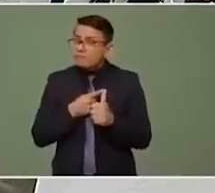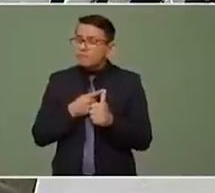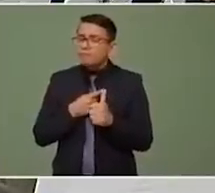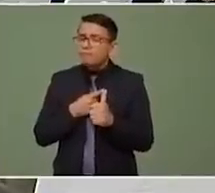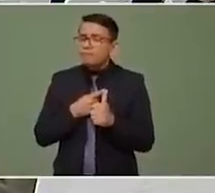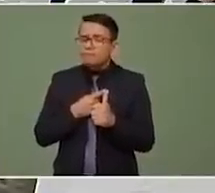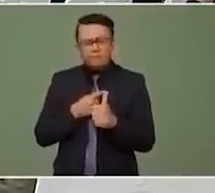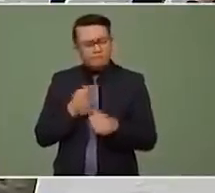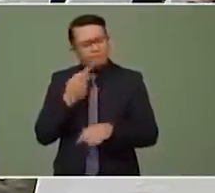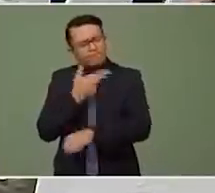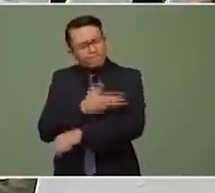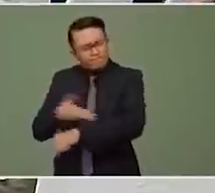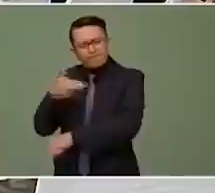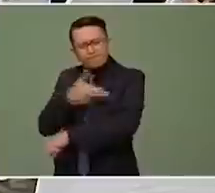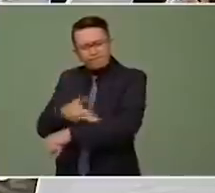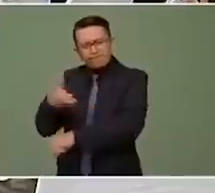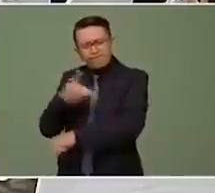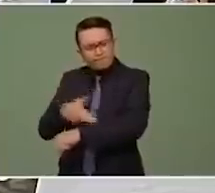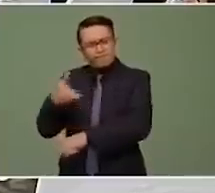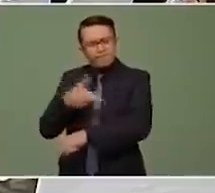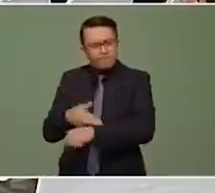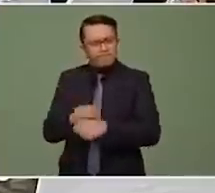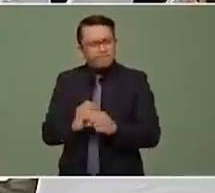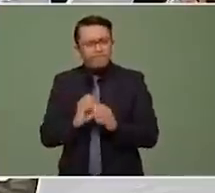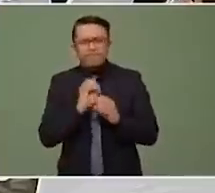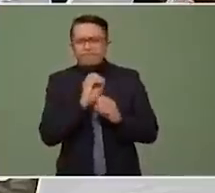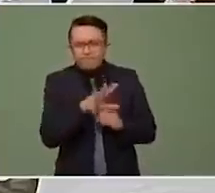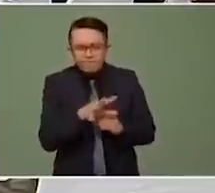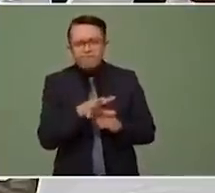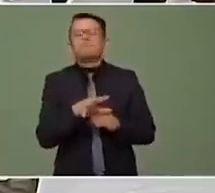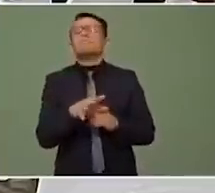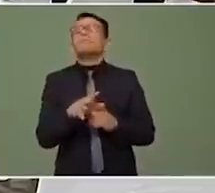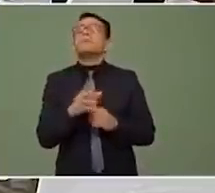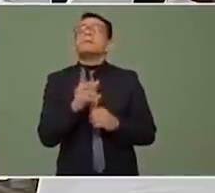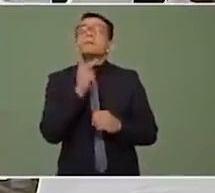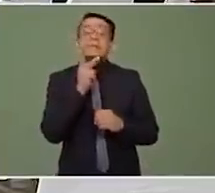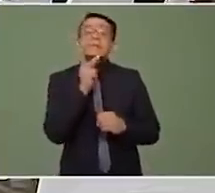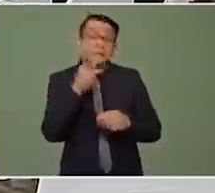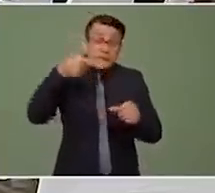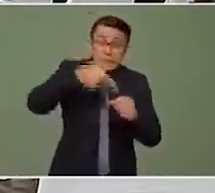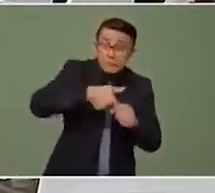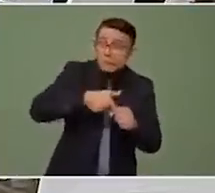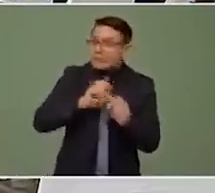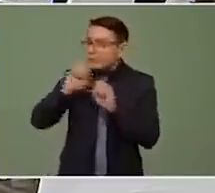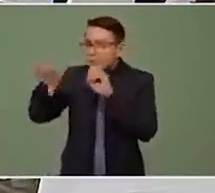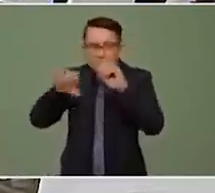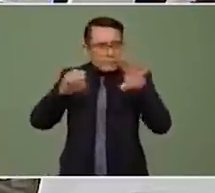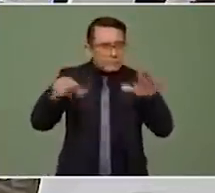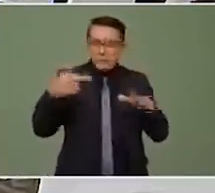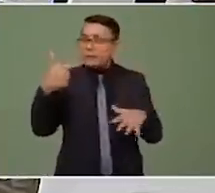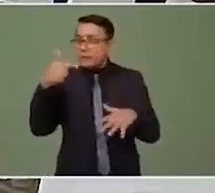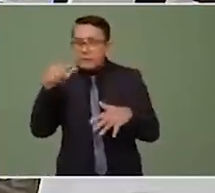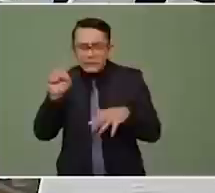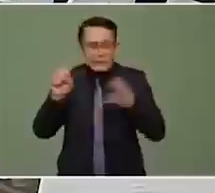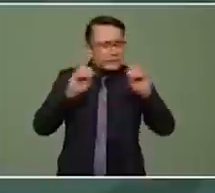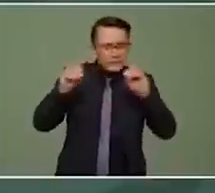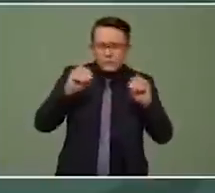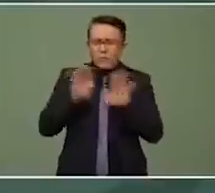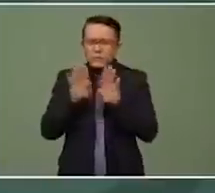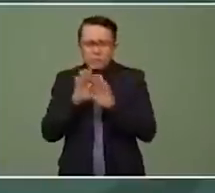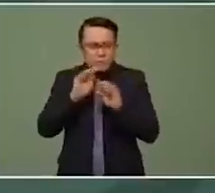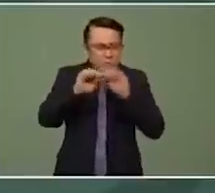y resolver el problema del abasto de gasolinas aquí en nuevo león